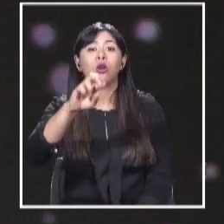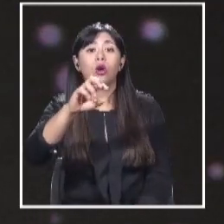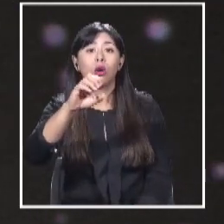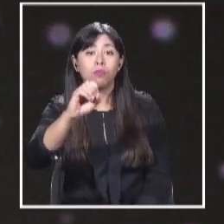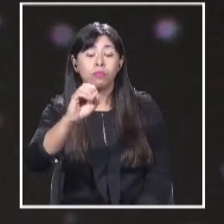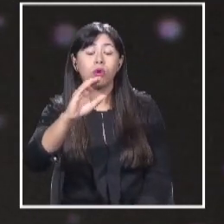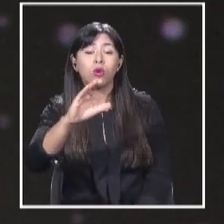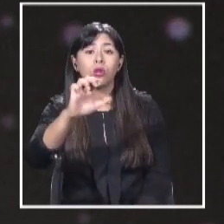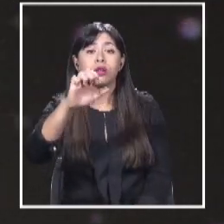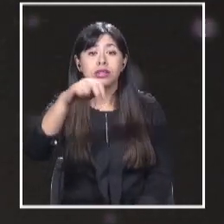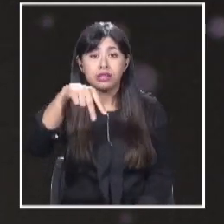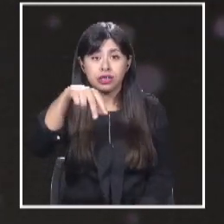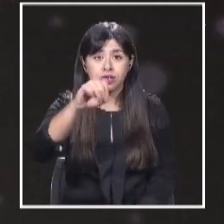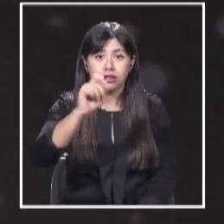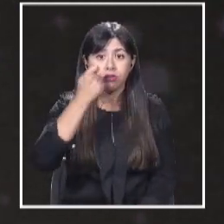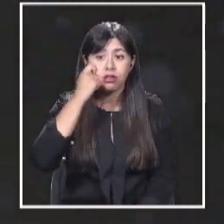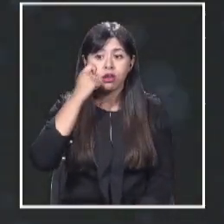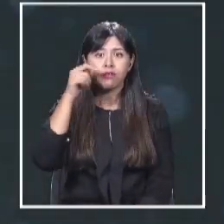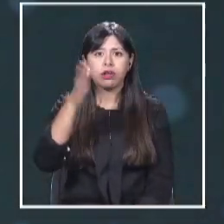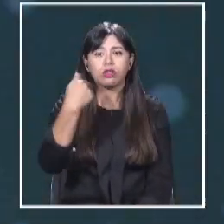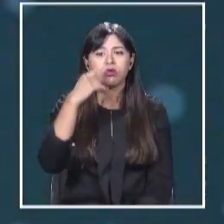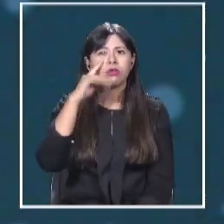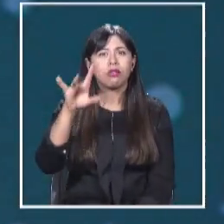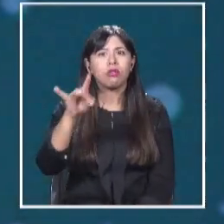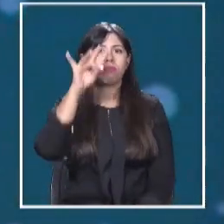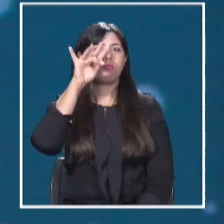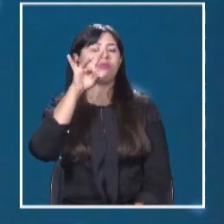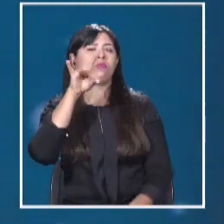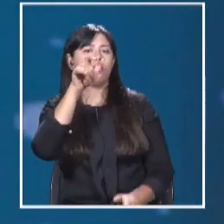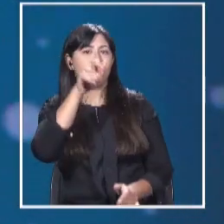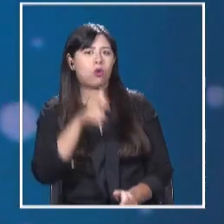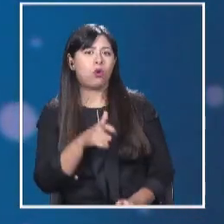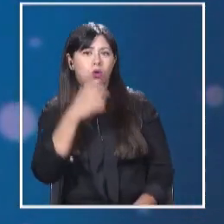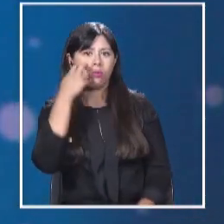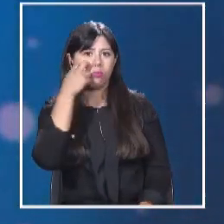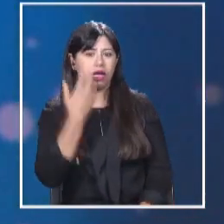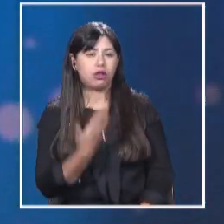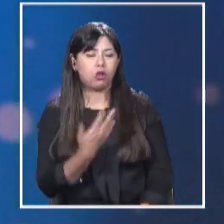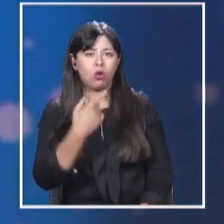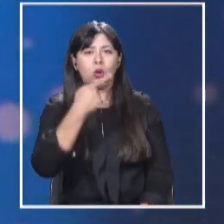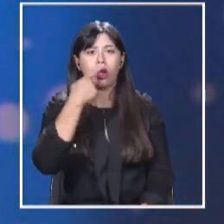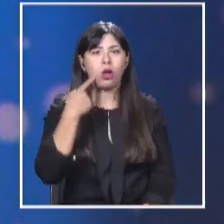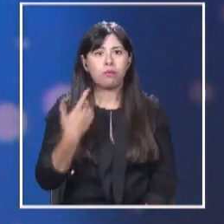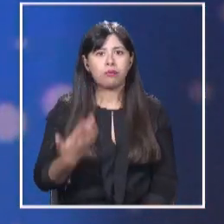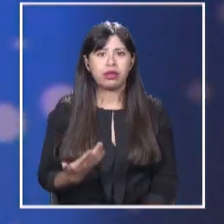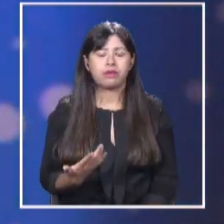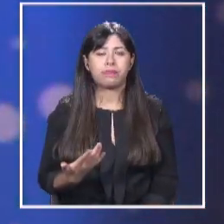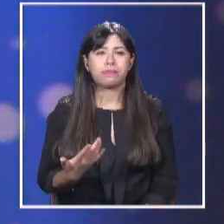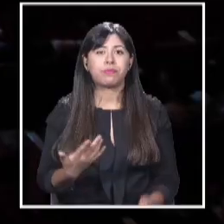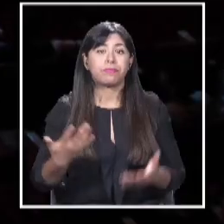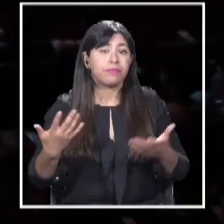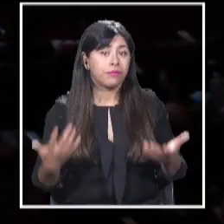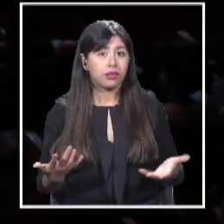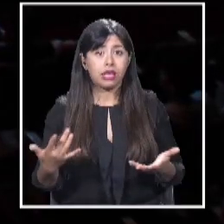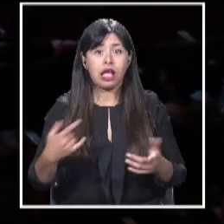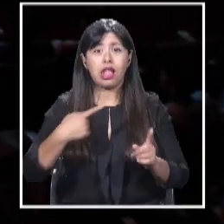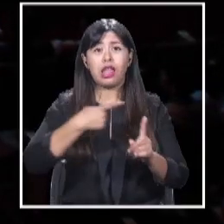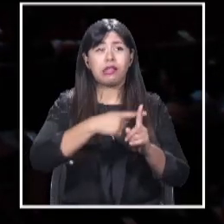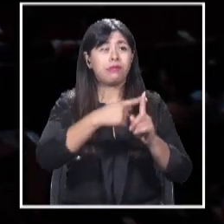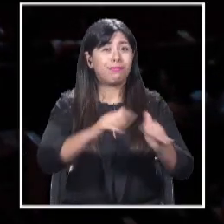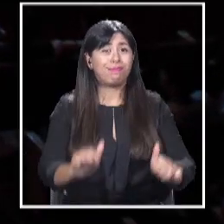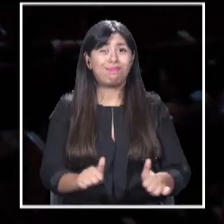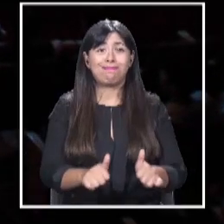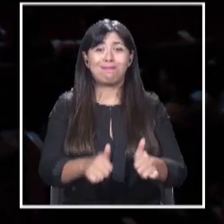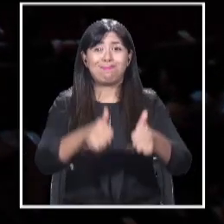la que seríamos capaces de leer la mano del hombre. En ese sentido, podríamos pensar que tanto éxito como